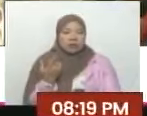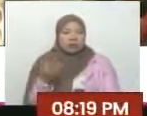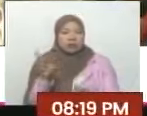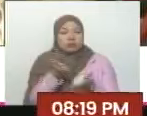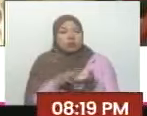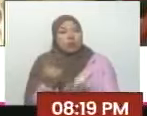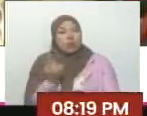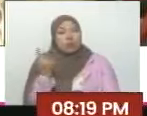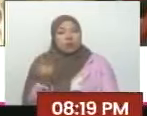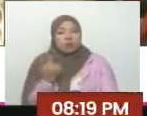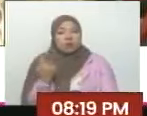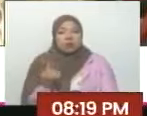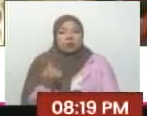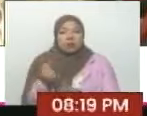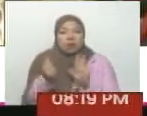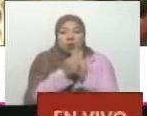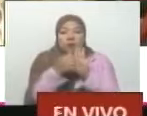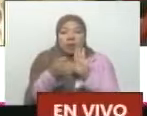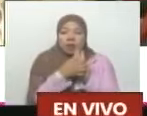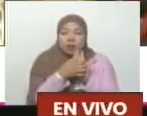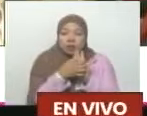Porque Bolivia tiene el récord de golpes de Estado